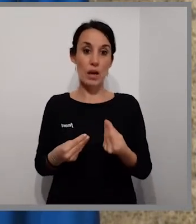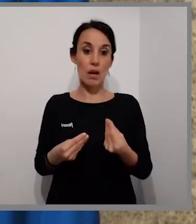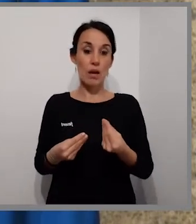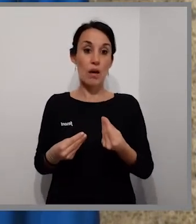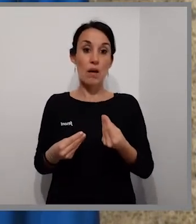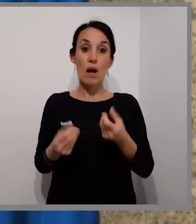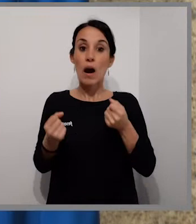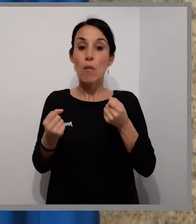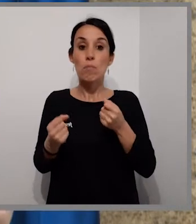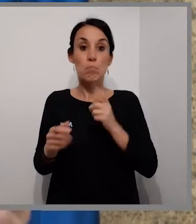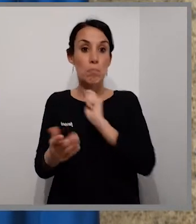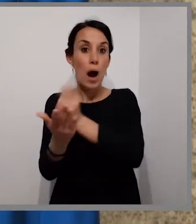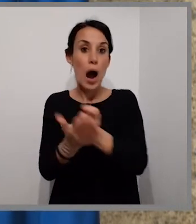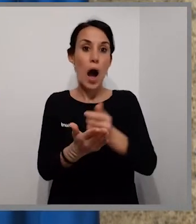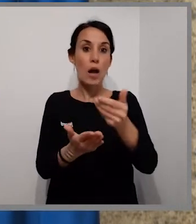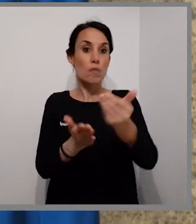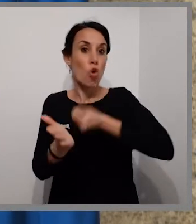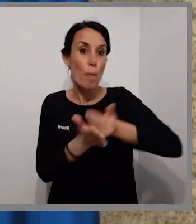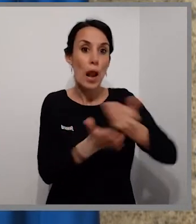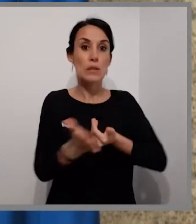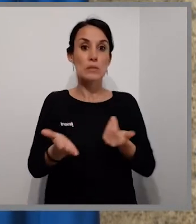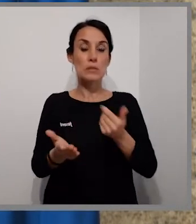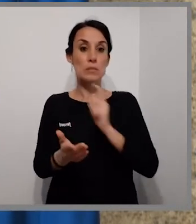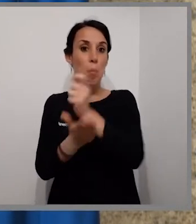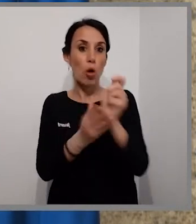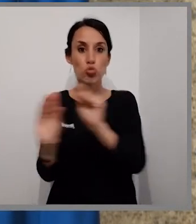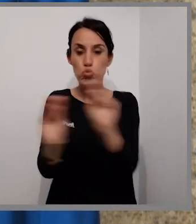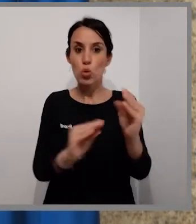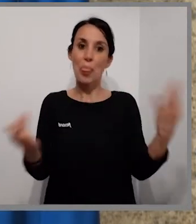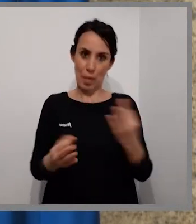para que puedan hacer frente a los salarios y hacer frente a los